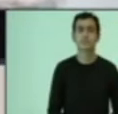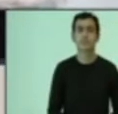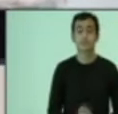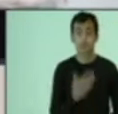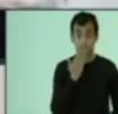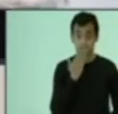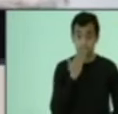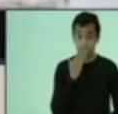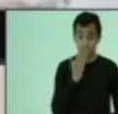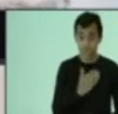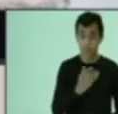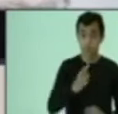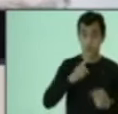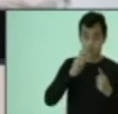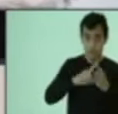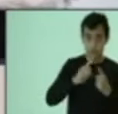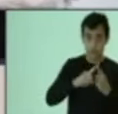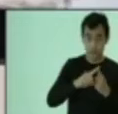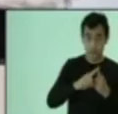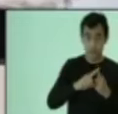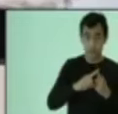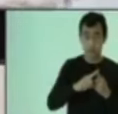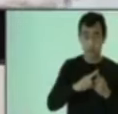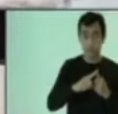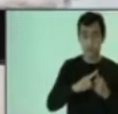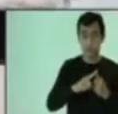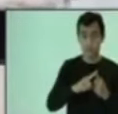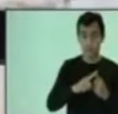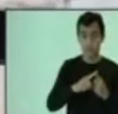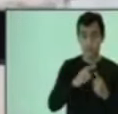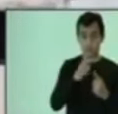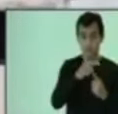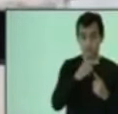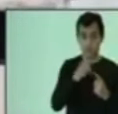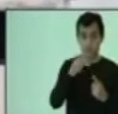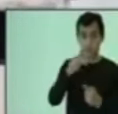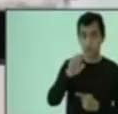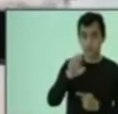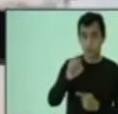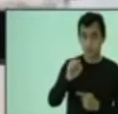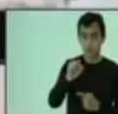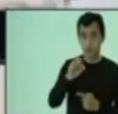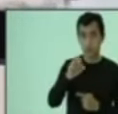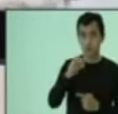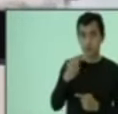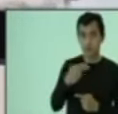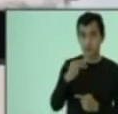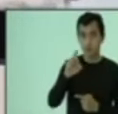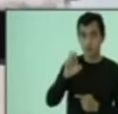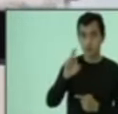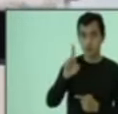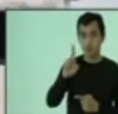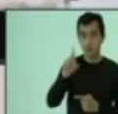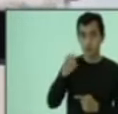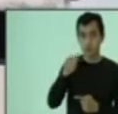Bien. En primer término, escucharemos al candidato de Encuentro Solidario, Edgar Israel Dimas